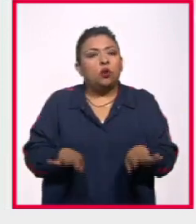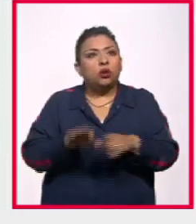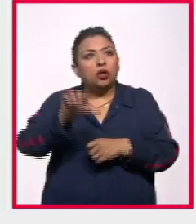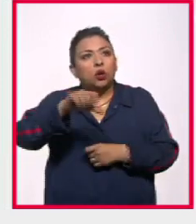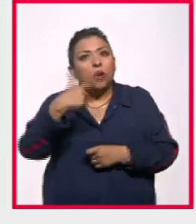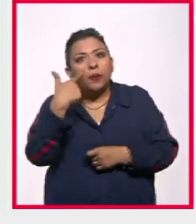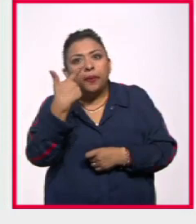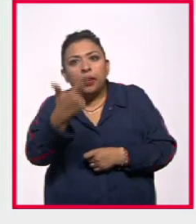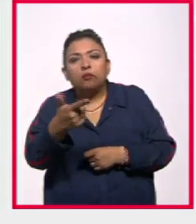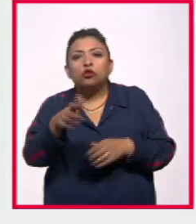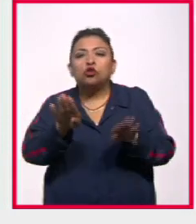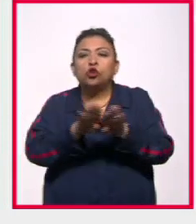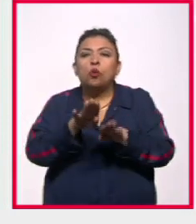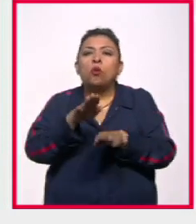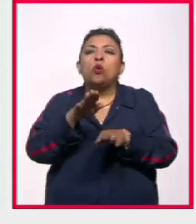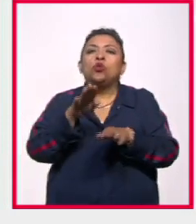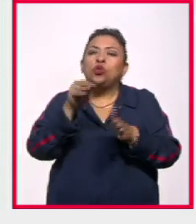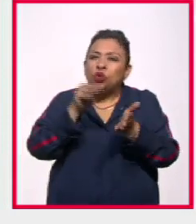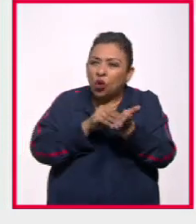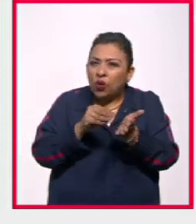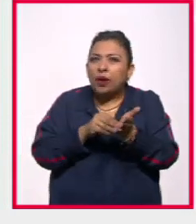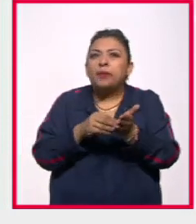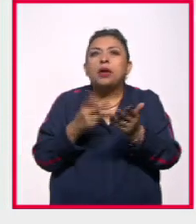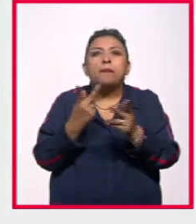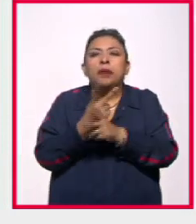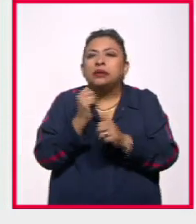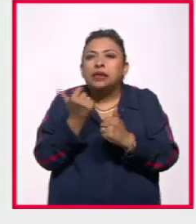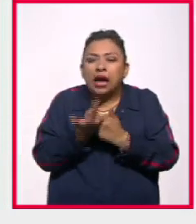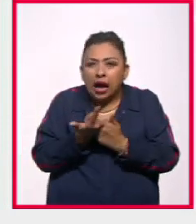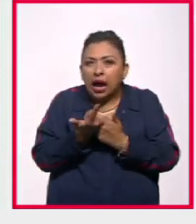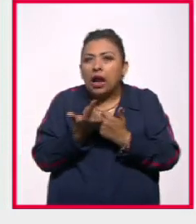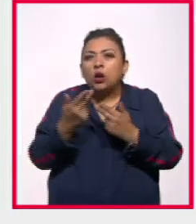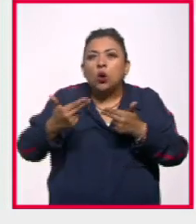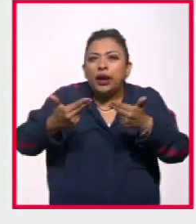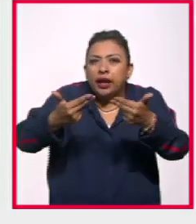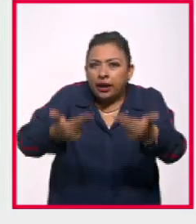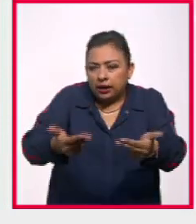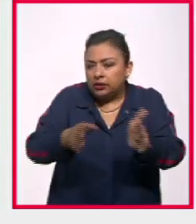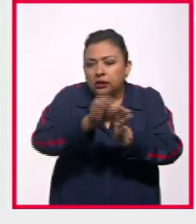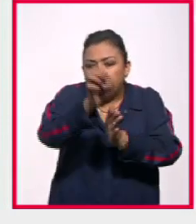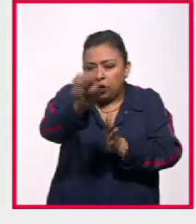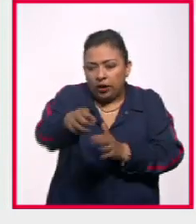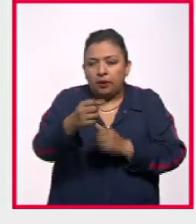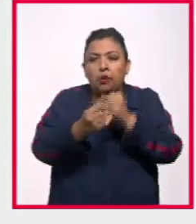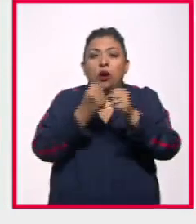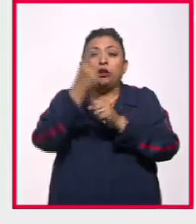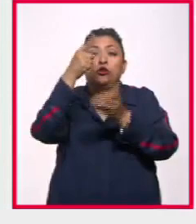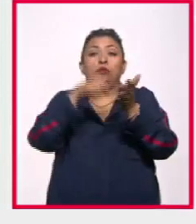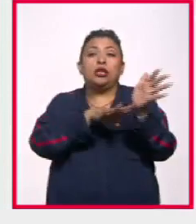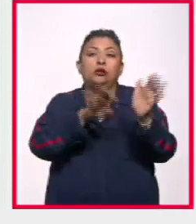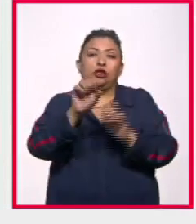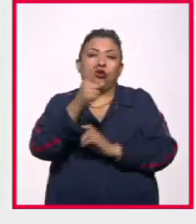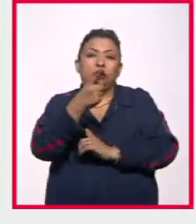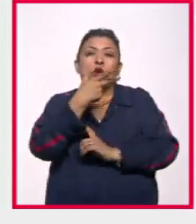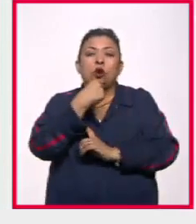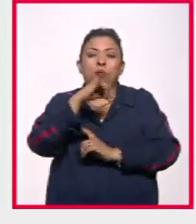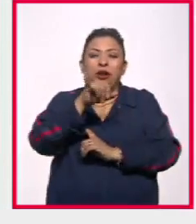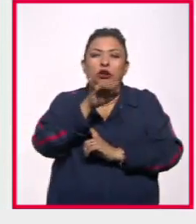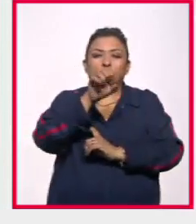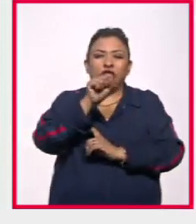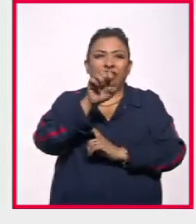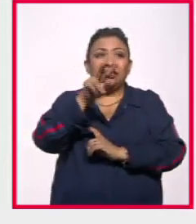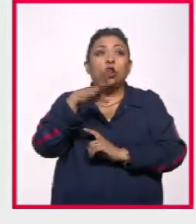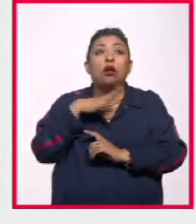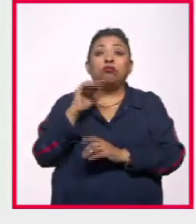vemos todavía sus secuelas, su efecto, su herencia. Por ejemplo, en 1921, José Vasconcelos creó